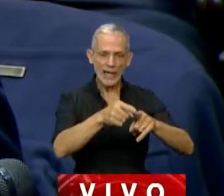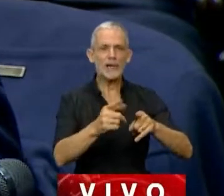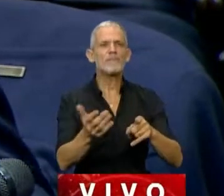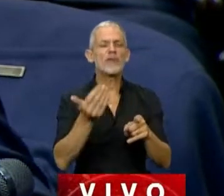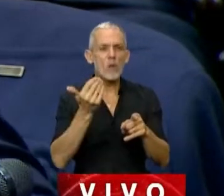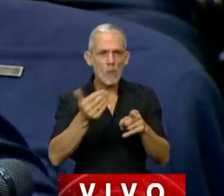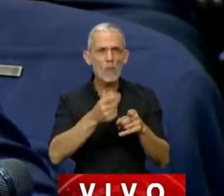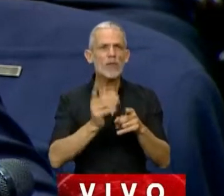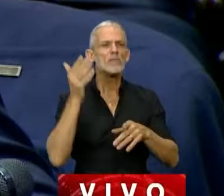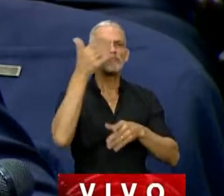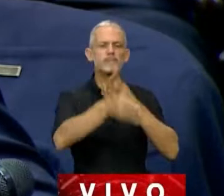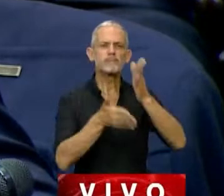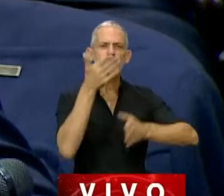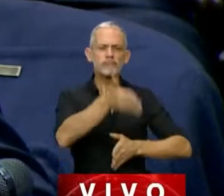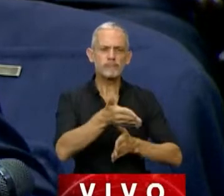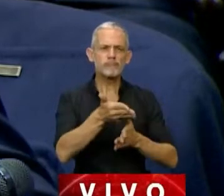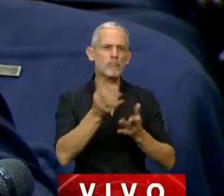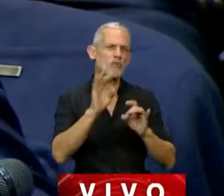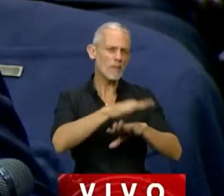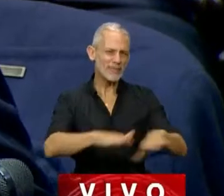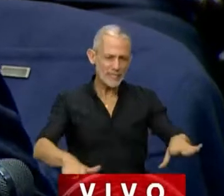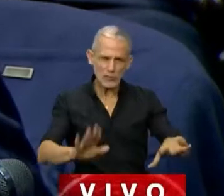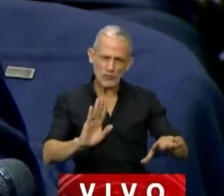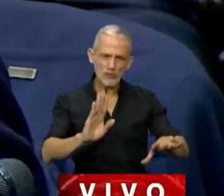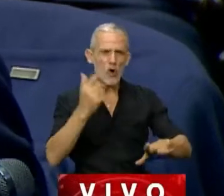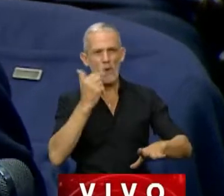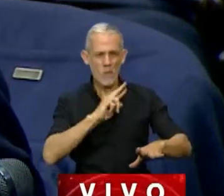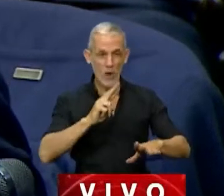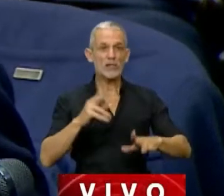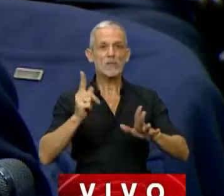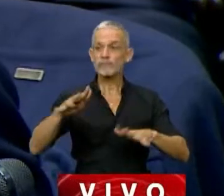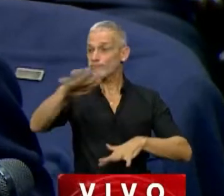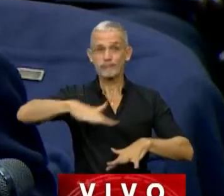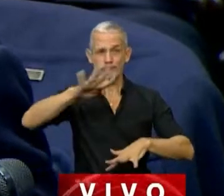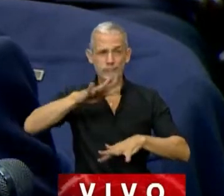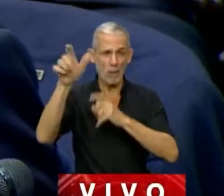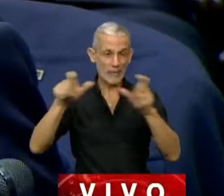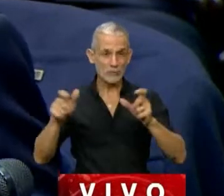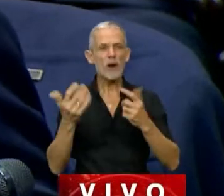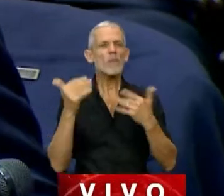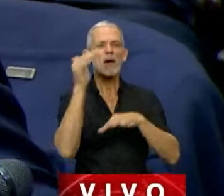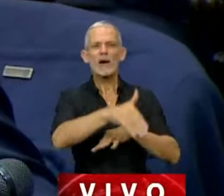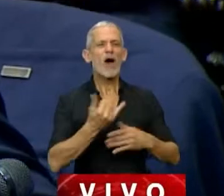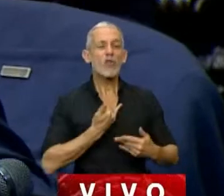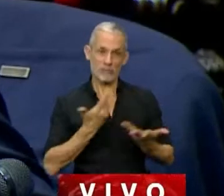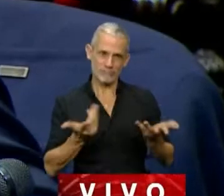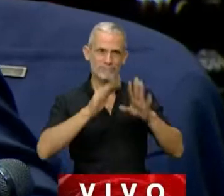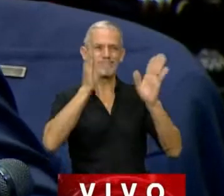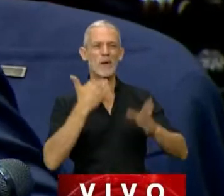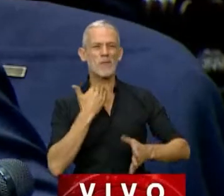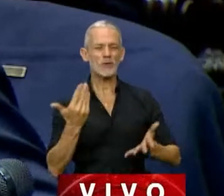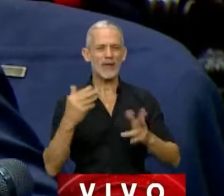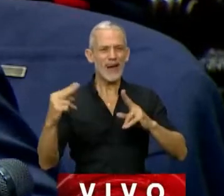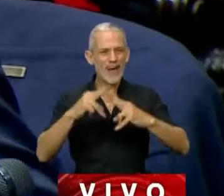pueden concurrir no solamente niños y niñas, sino la comunidad en general, que son espacios de